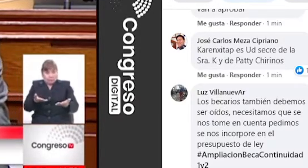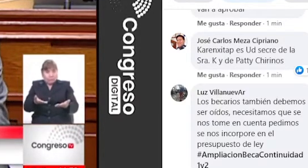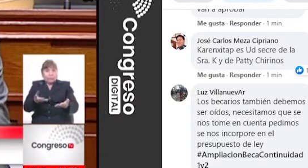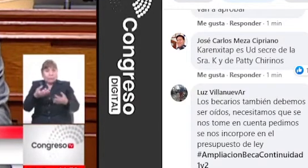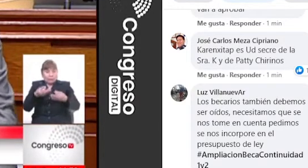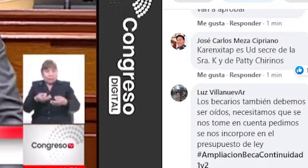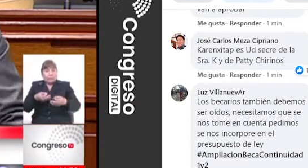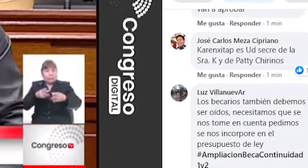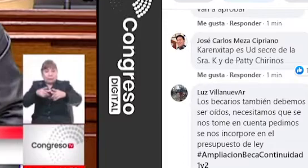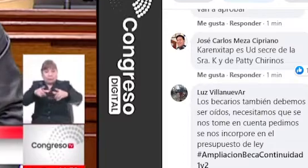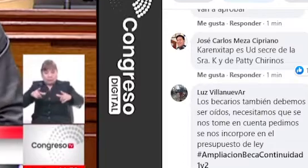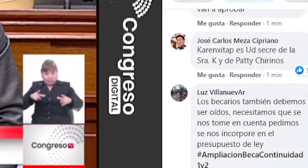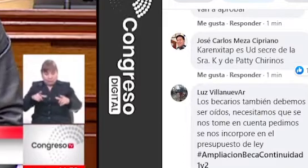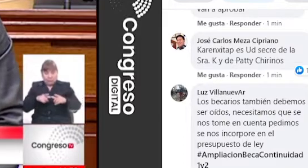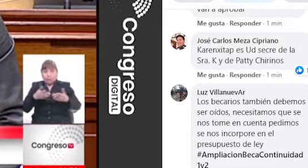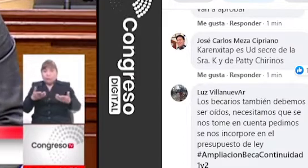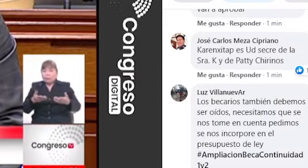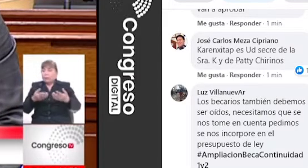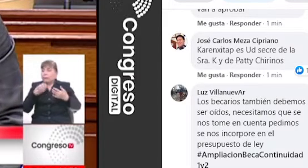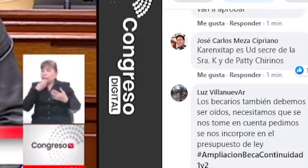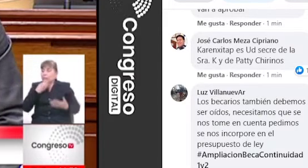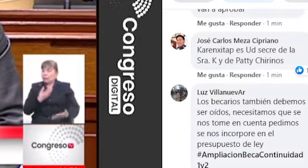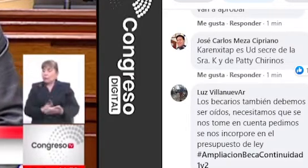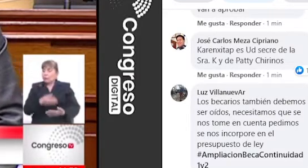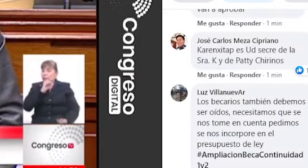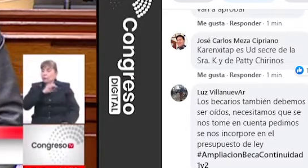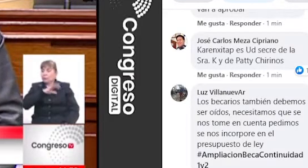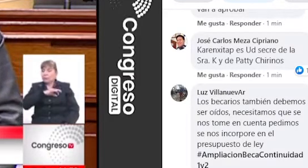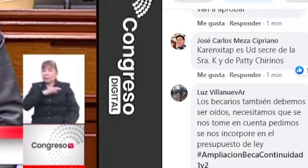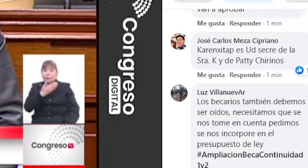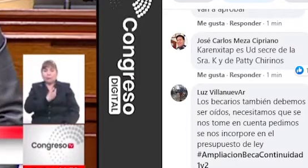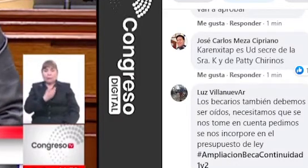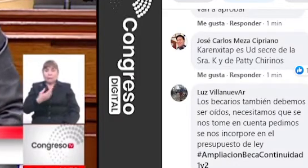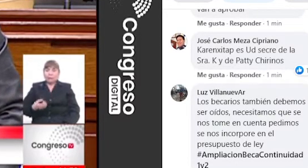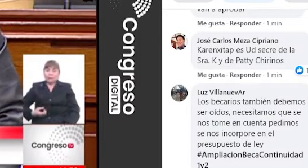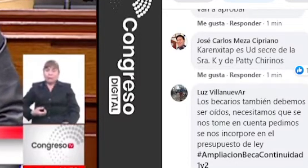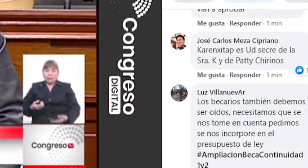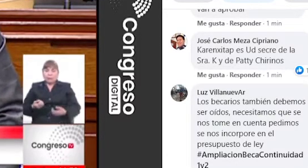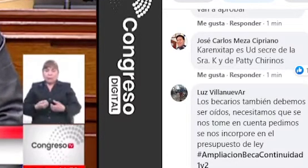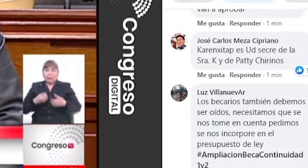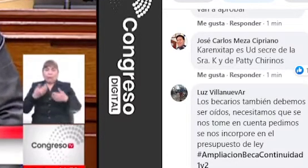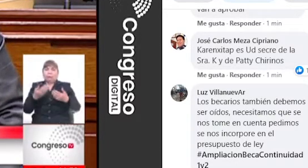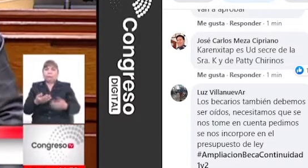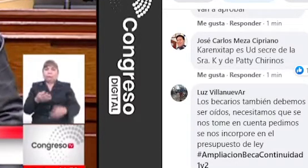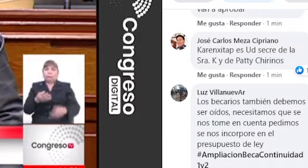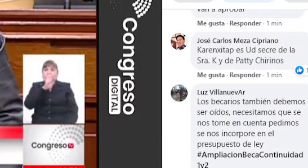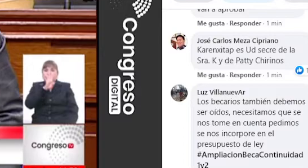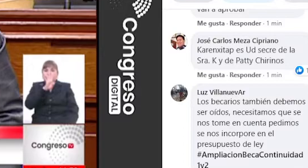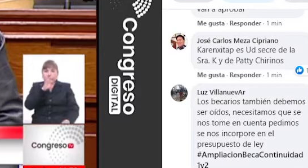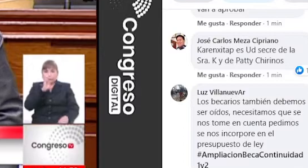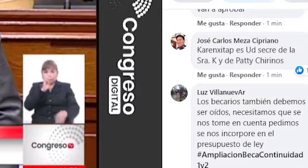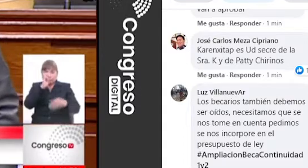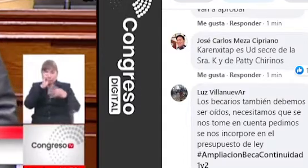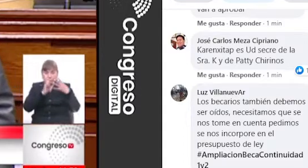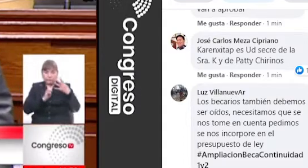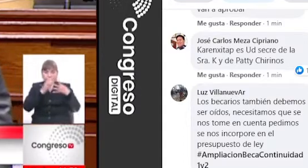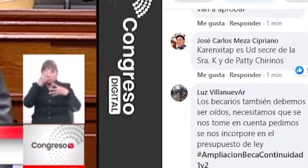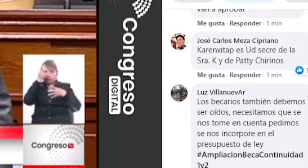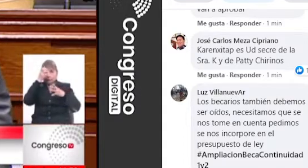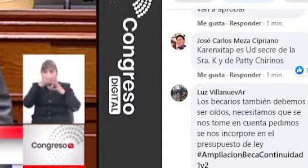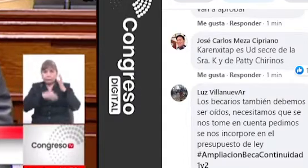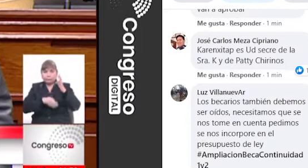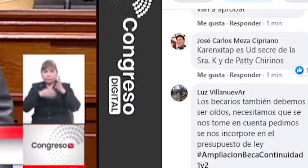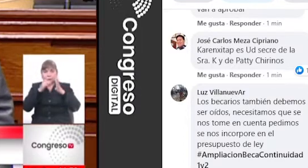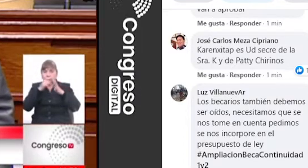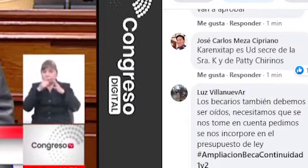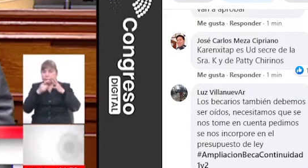ordenamiento territorial y el desarrollo de proyectos en provecho del Estado. Se promoverá cuatro ejes: el fortalecimiento de las